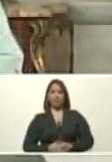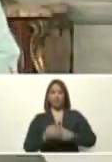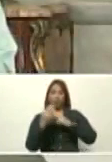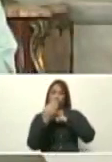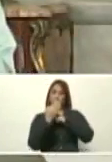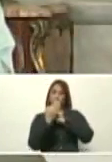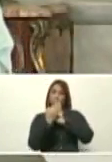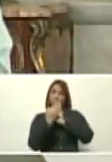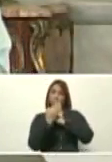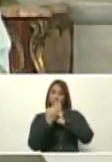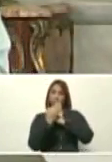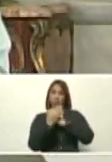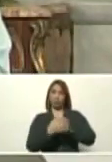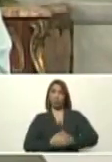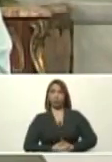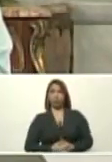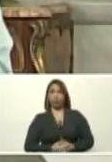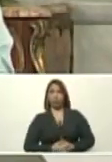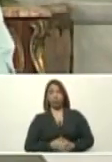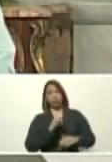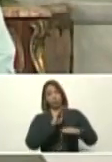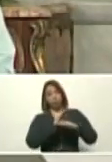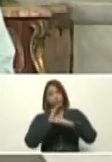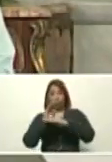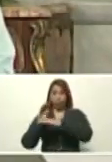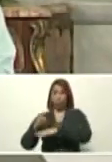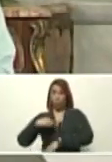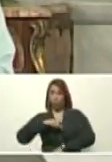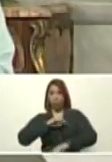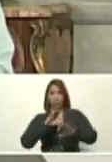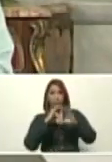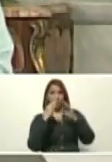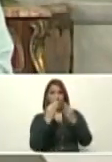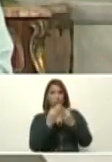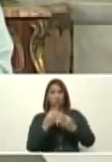cuidándonos, cuidando a nuestra familia,